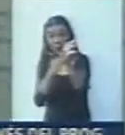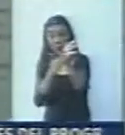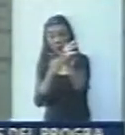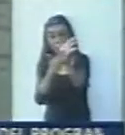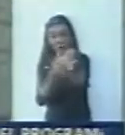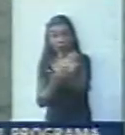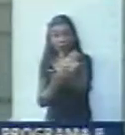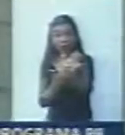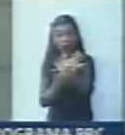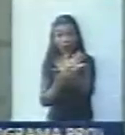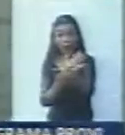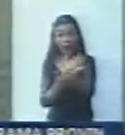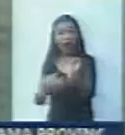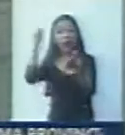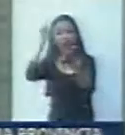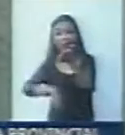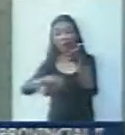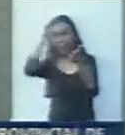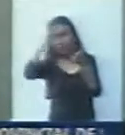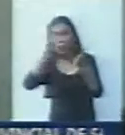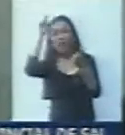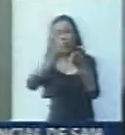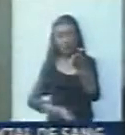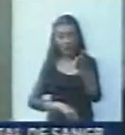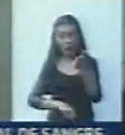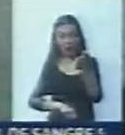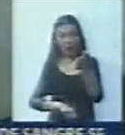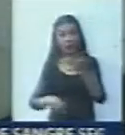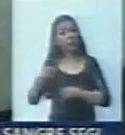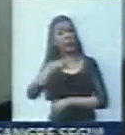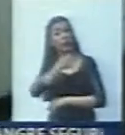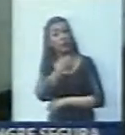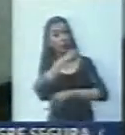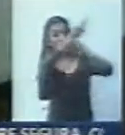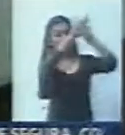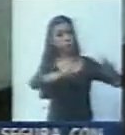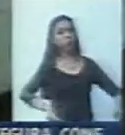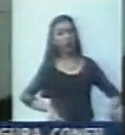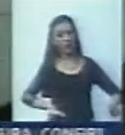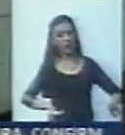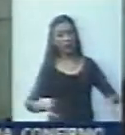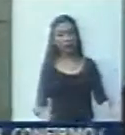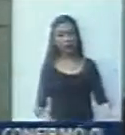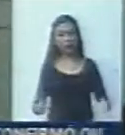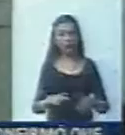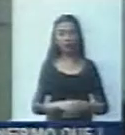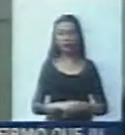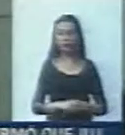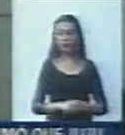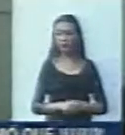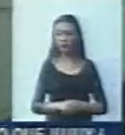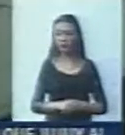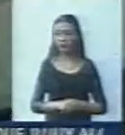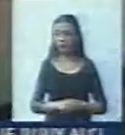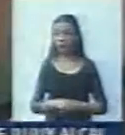eso también se le aplicó una sanción, una sanción ejemplificadora se le aplicó en ese momento. Bueno, yo creo y